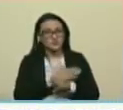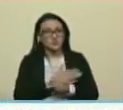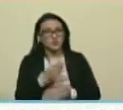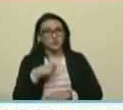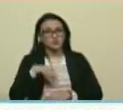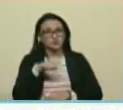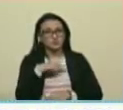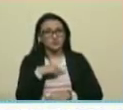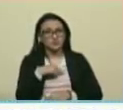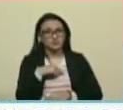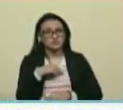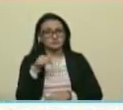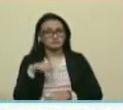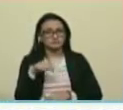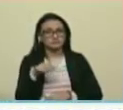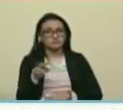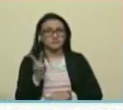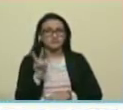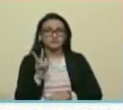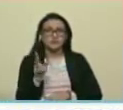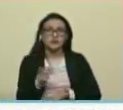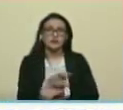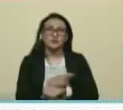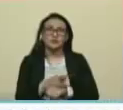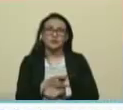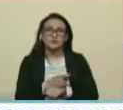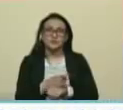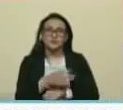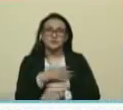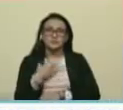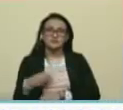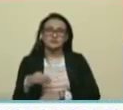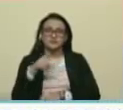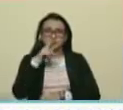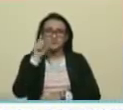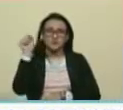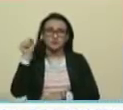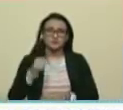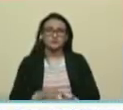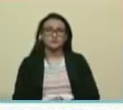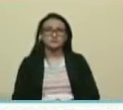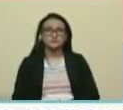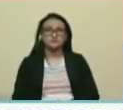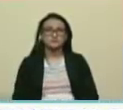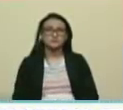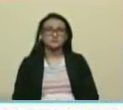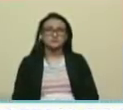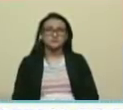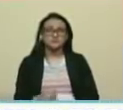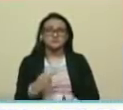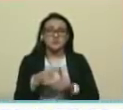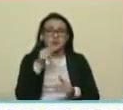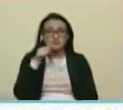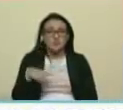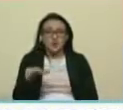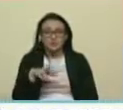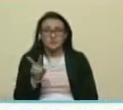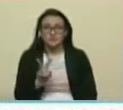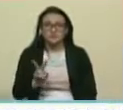República Bolivariana de Venezuela, el gobierno del presidente Nicolás Maduro y el pueblo de